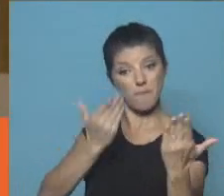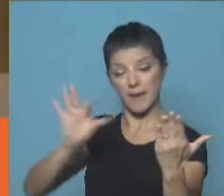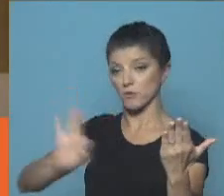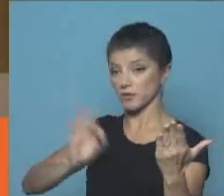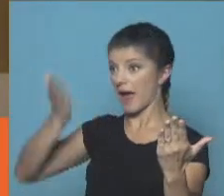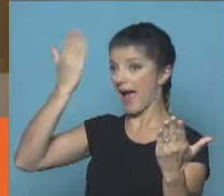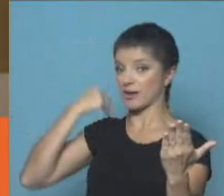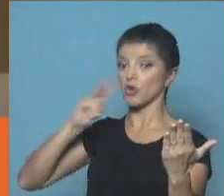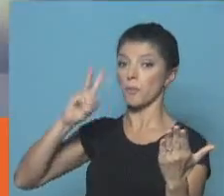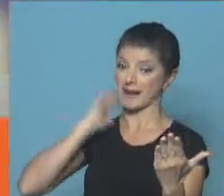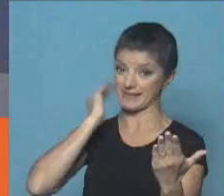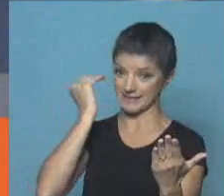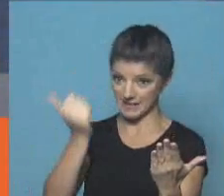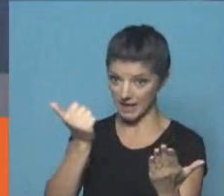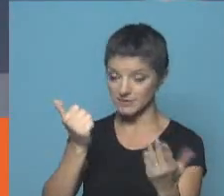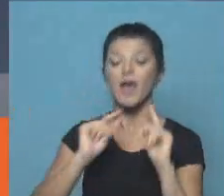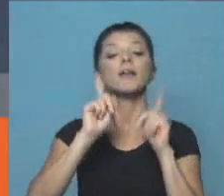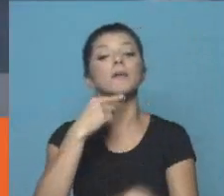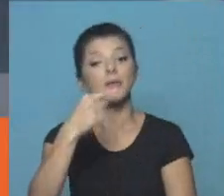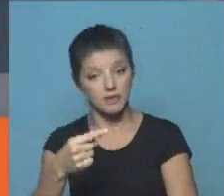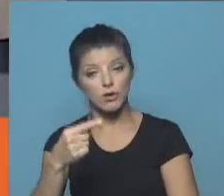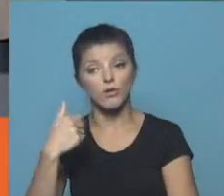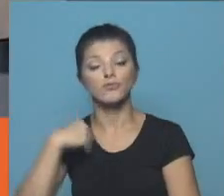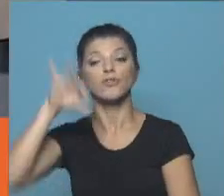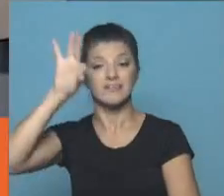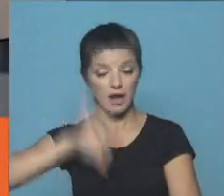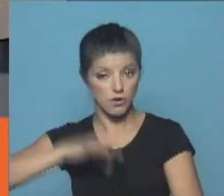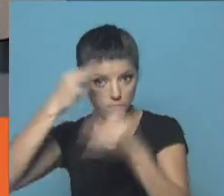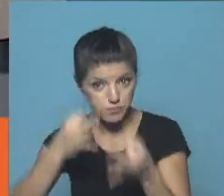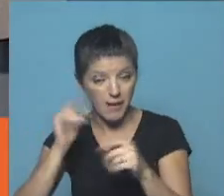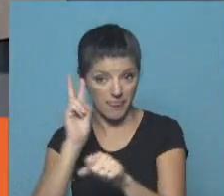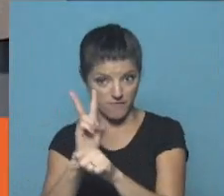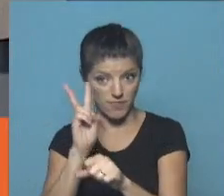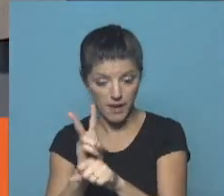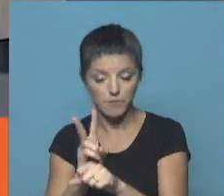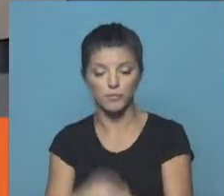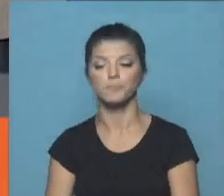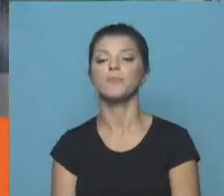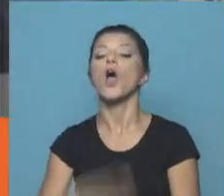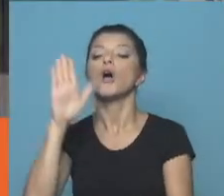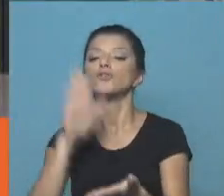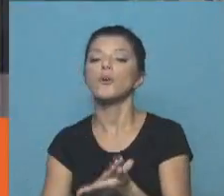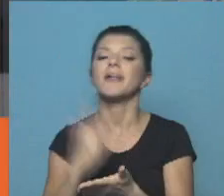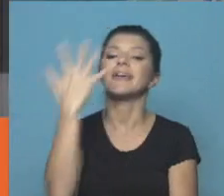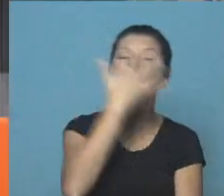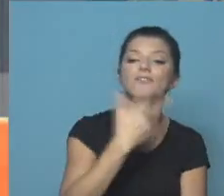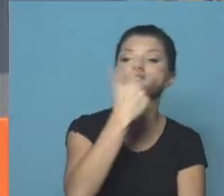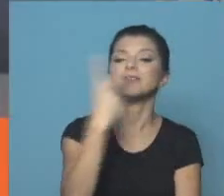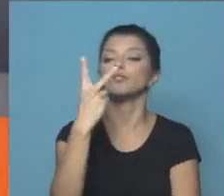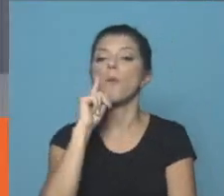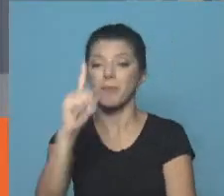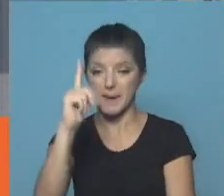año 2016, y dijo que defiende el salario real. Sobre el vencimiento de 532 mil millones en